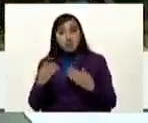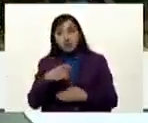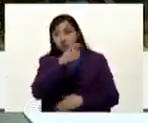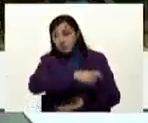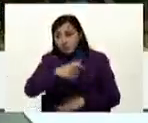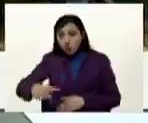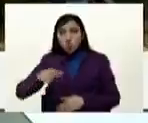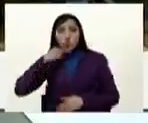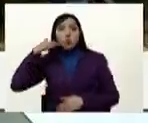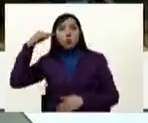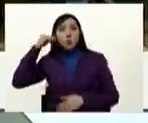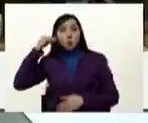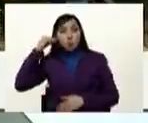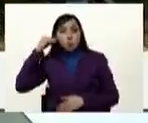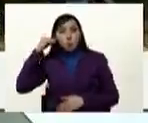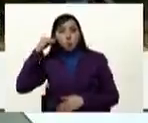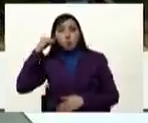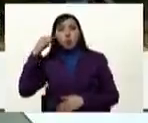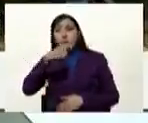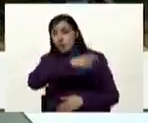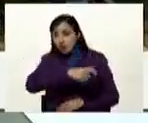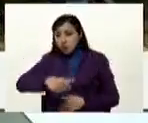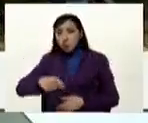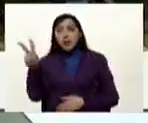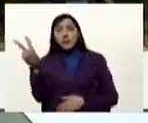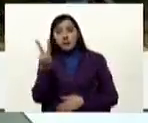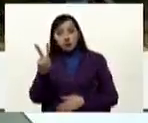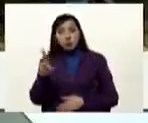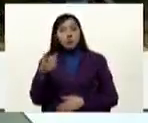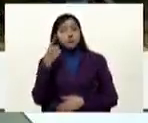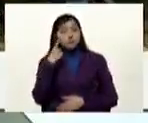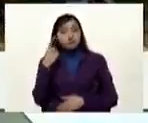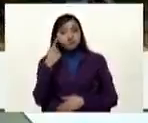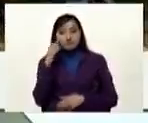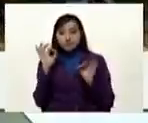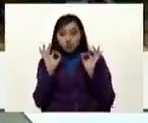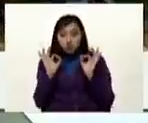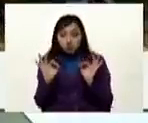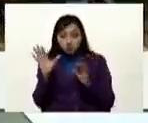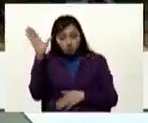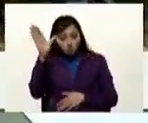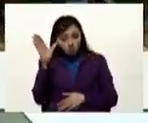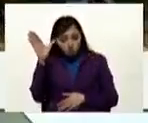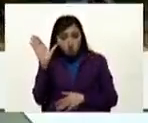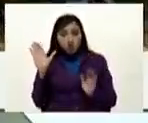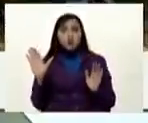mujeres, de los ciudadanos y ciudadanas, de la gente de Venezuela. Apelo a la conciencia.